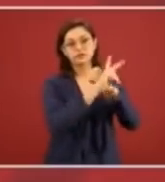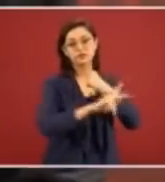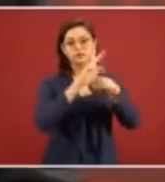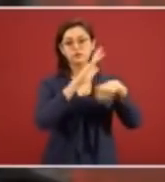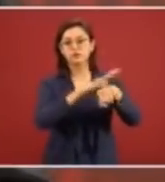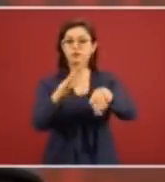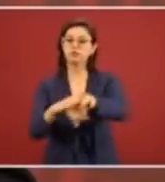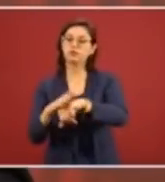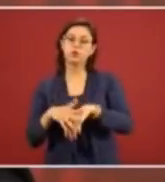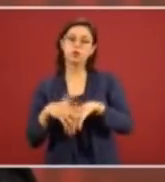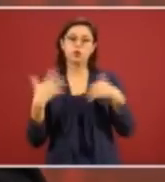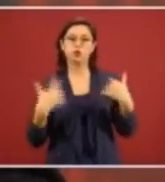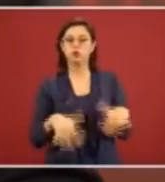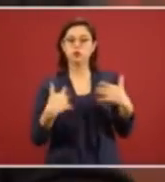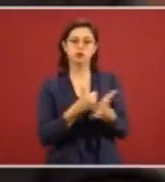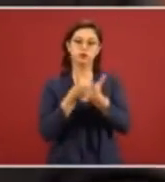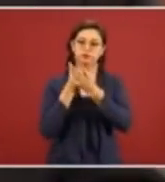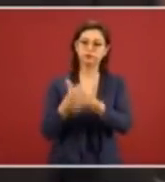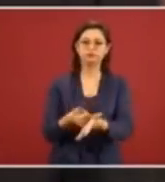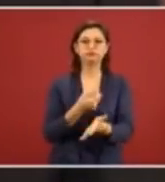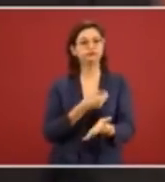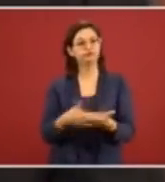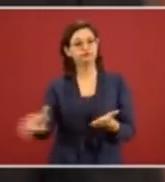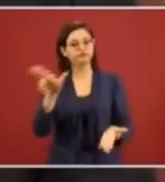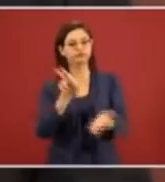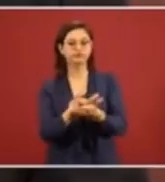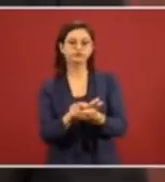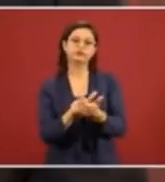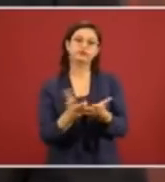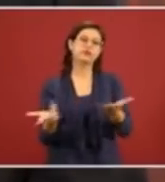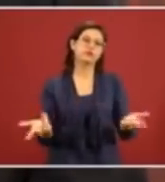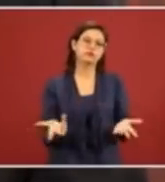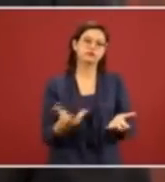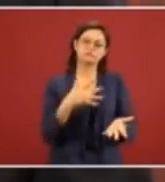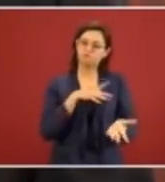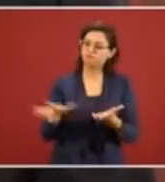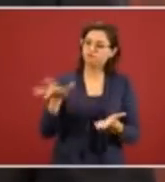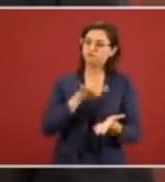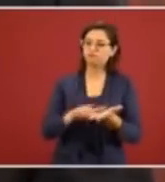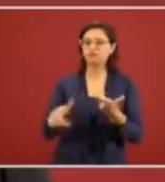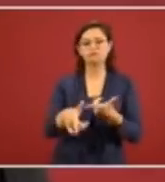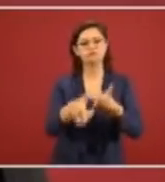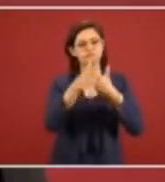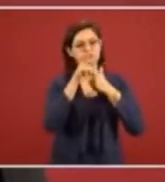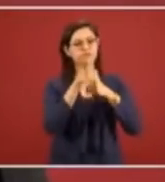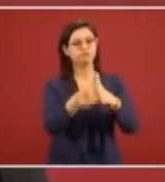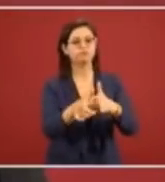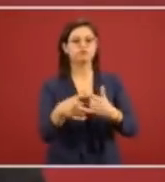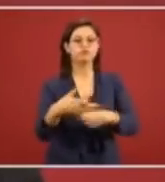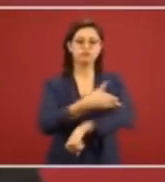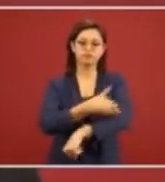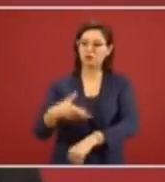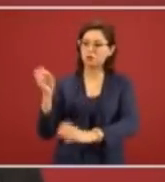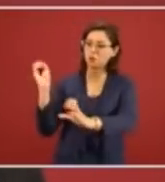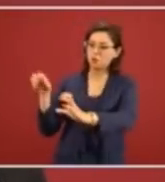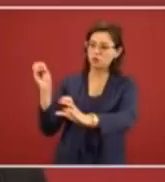nuestros héroes vivientes, que no dejen de ayudar a sus familiares